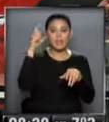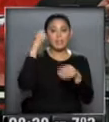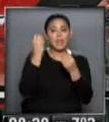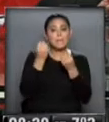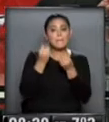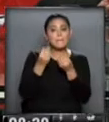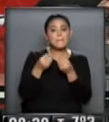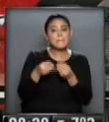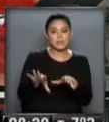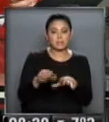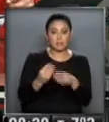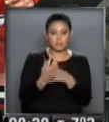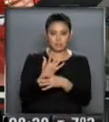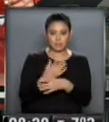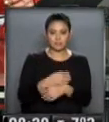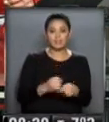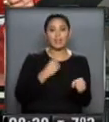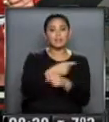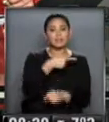mañana en el hospital garraham hasta la semana que viene vida